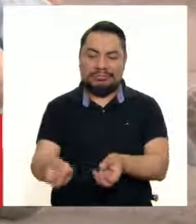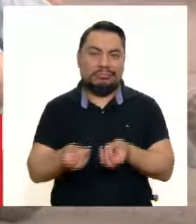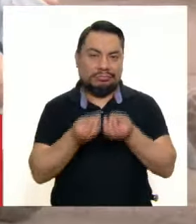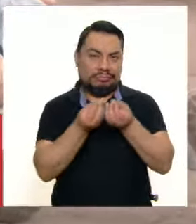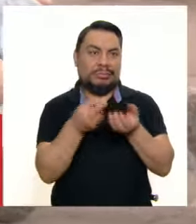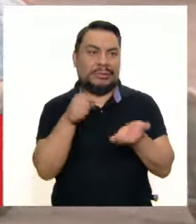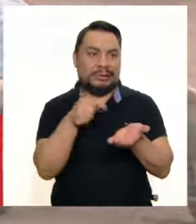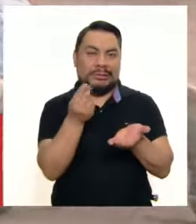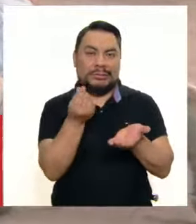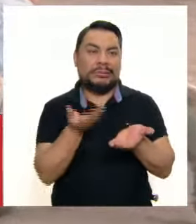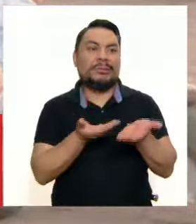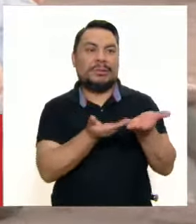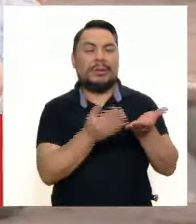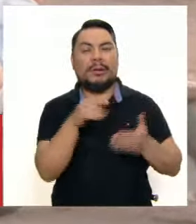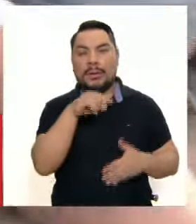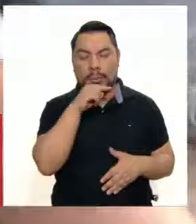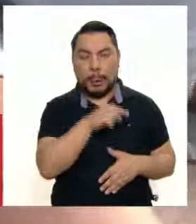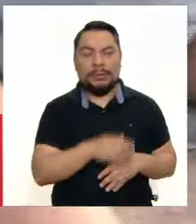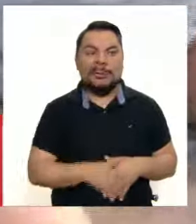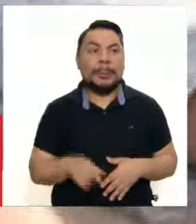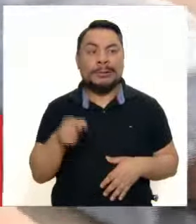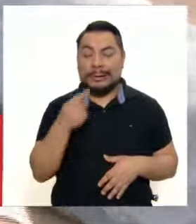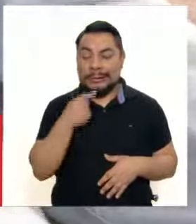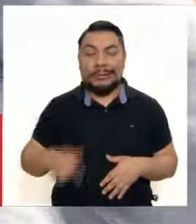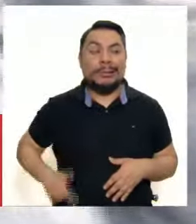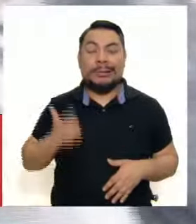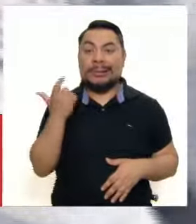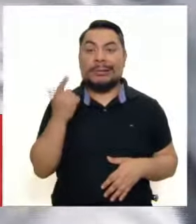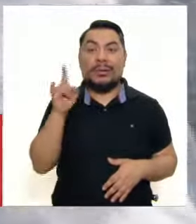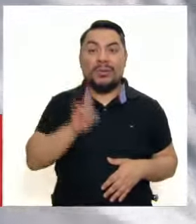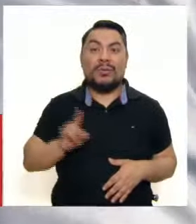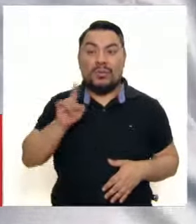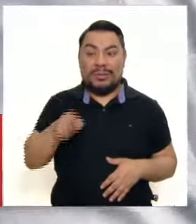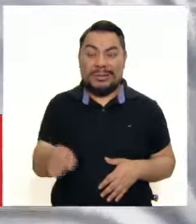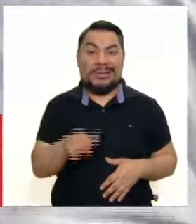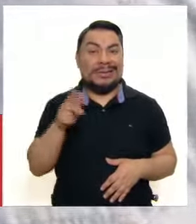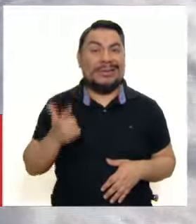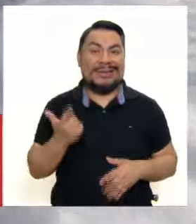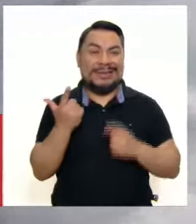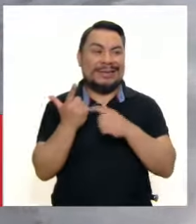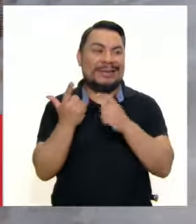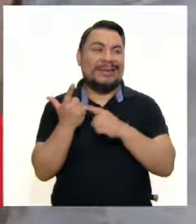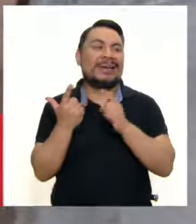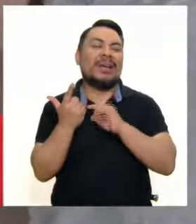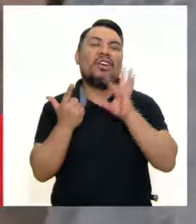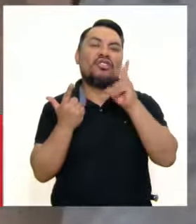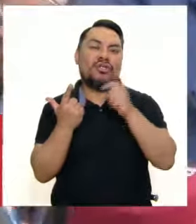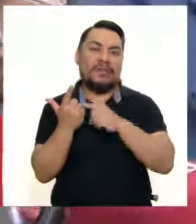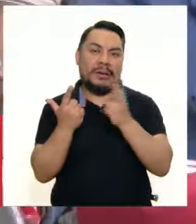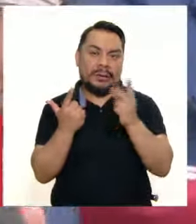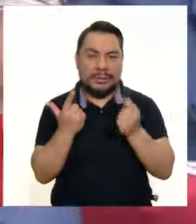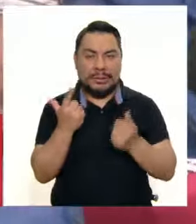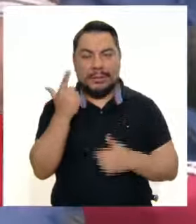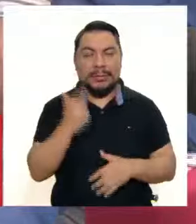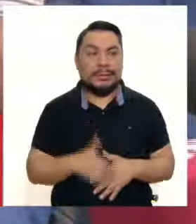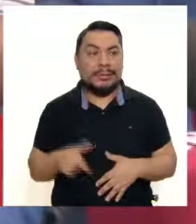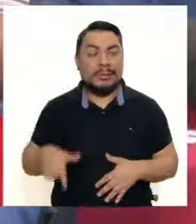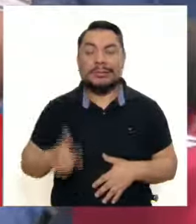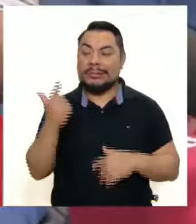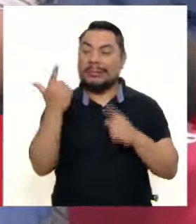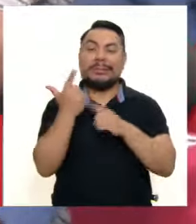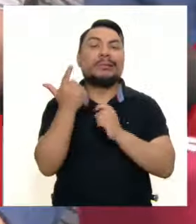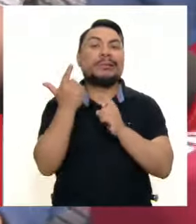hurtado. Además, se descubrió que el arma que utilizan estos delincuentes era robada. Esta es una